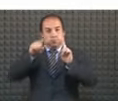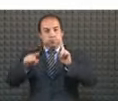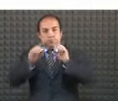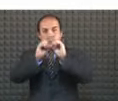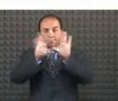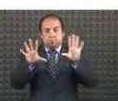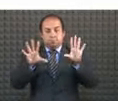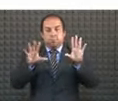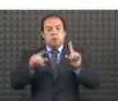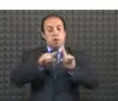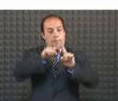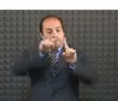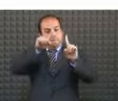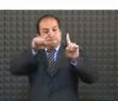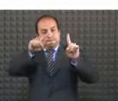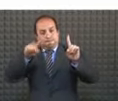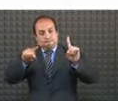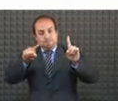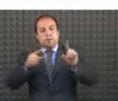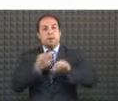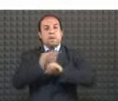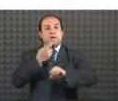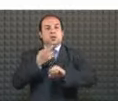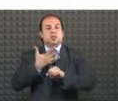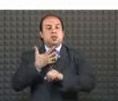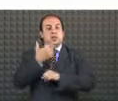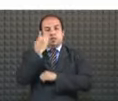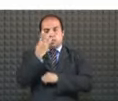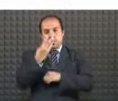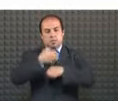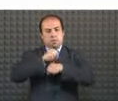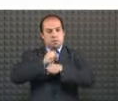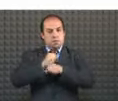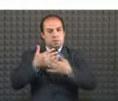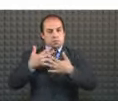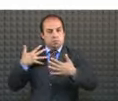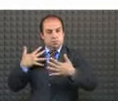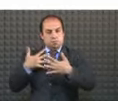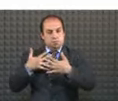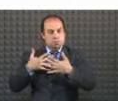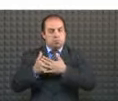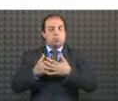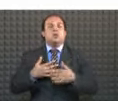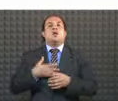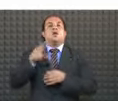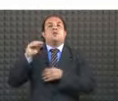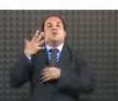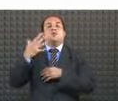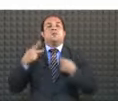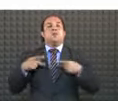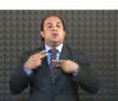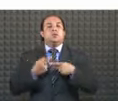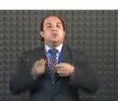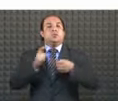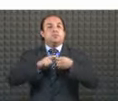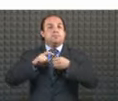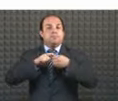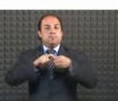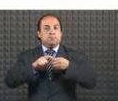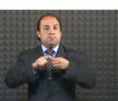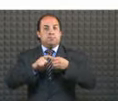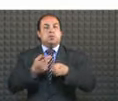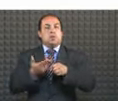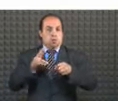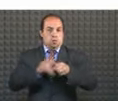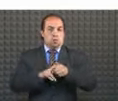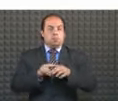la velocidad del crecimiento. Nuestro máximo fue hace cerca de 3 semanas, con un promedio de 95 personas adicionales en el hospital, promedio de una